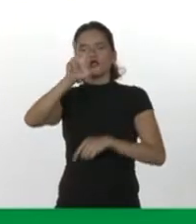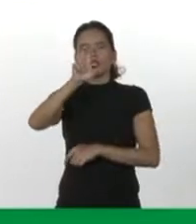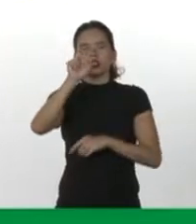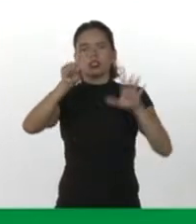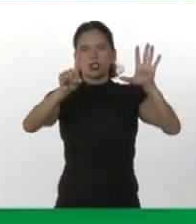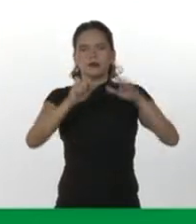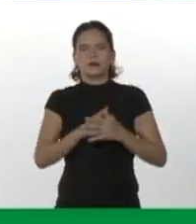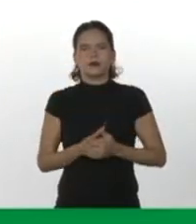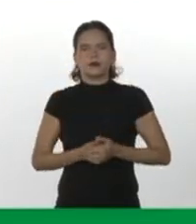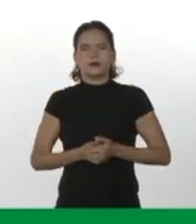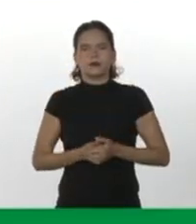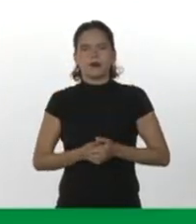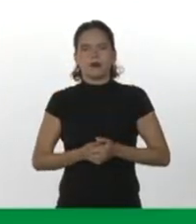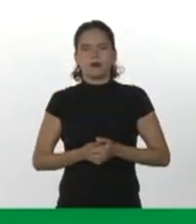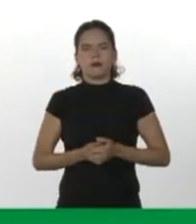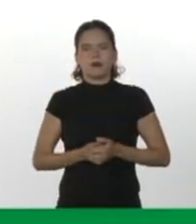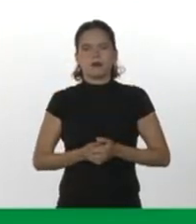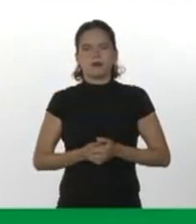1936.